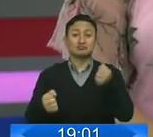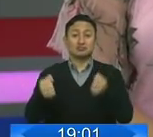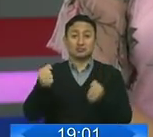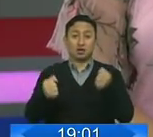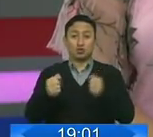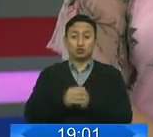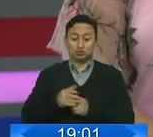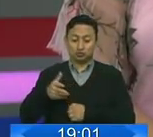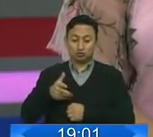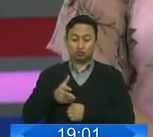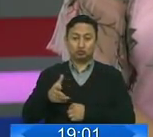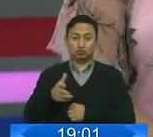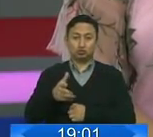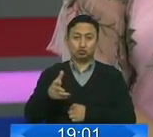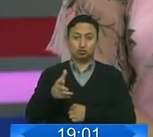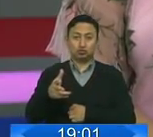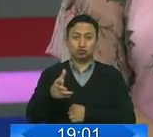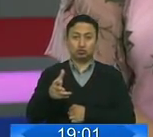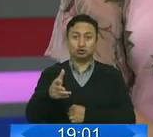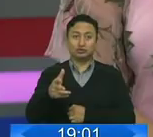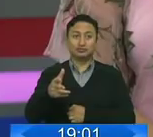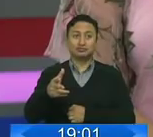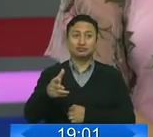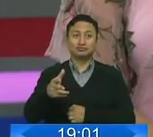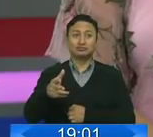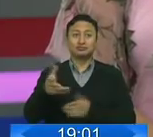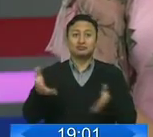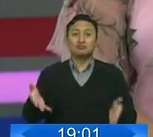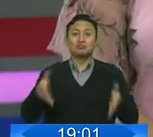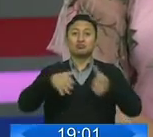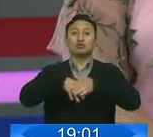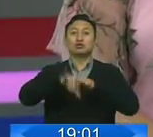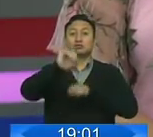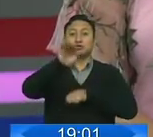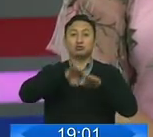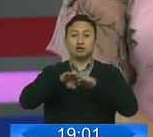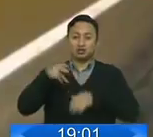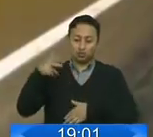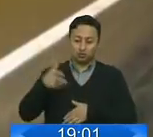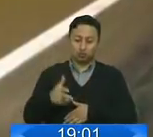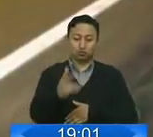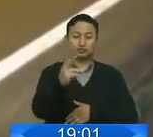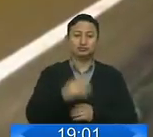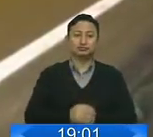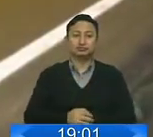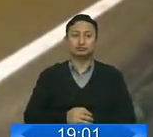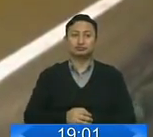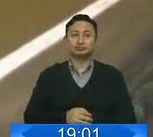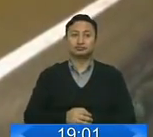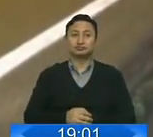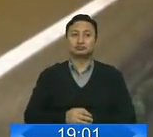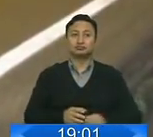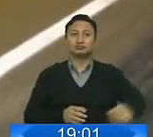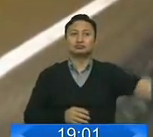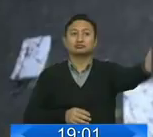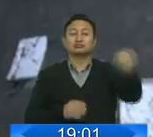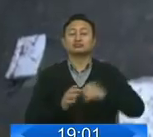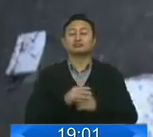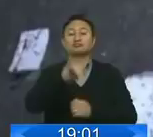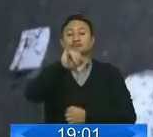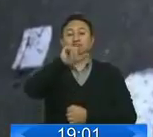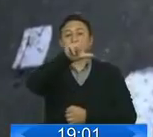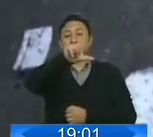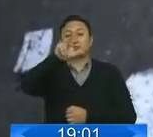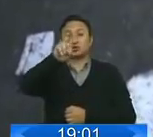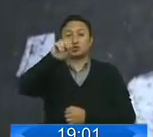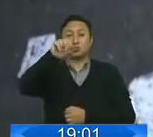los sujetos se dirigía en sentido Otavalo y Barra. En la carretera de la parroquia de Ilumán, en la provincia de Imbabura,